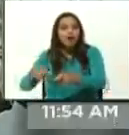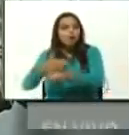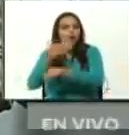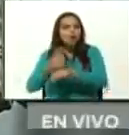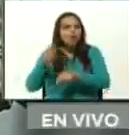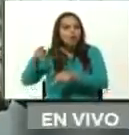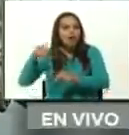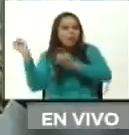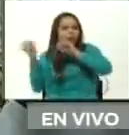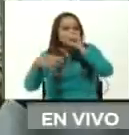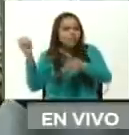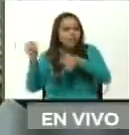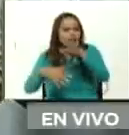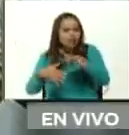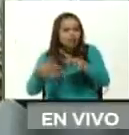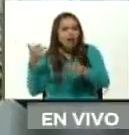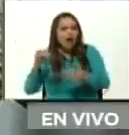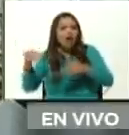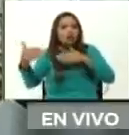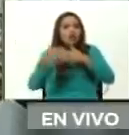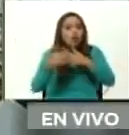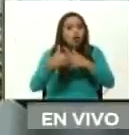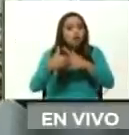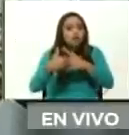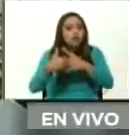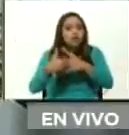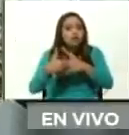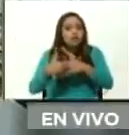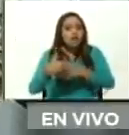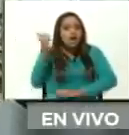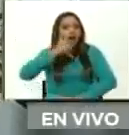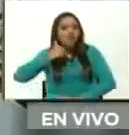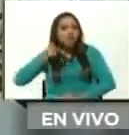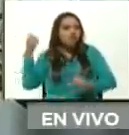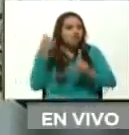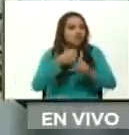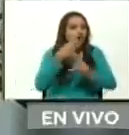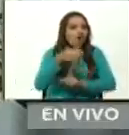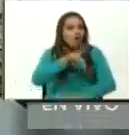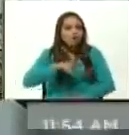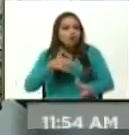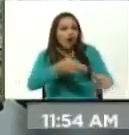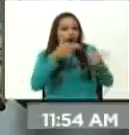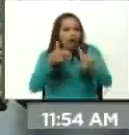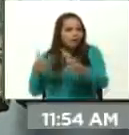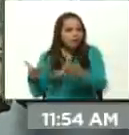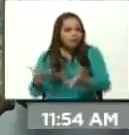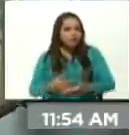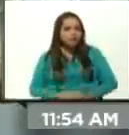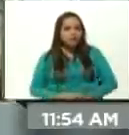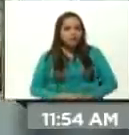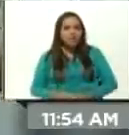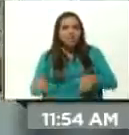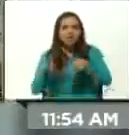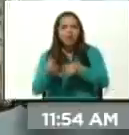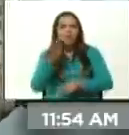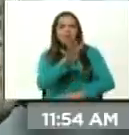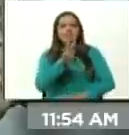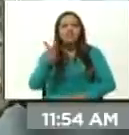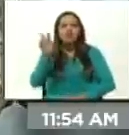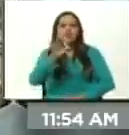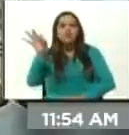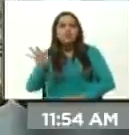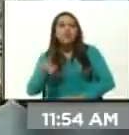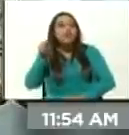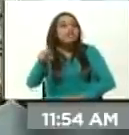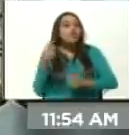de manifestantes que actuaron con saña, con violencia, con el uso de las armas, es decir, un 42%. Estos datos